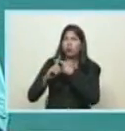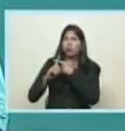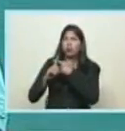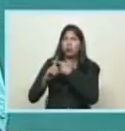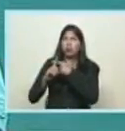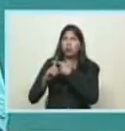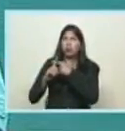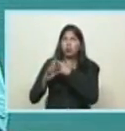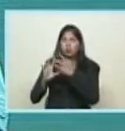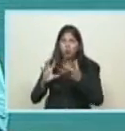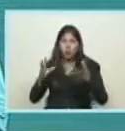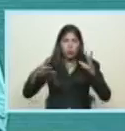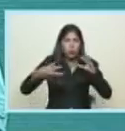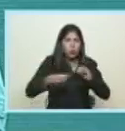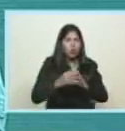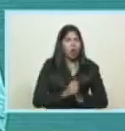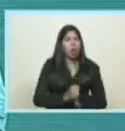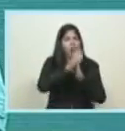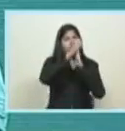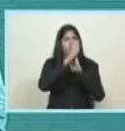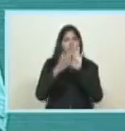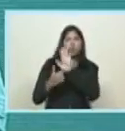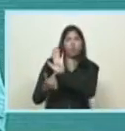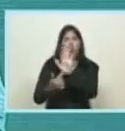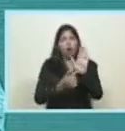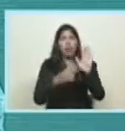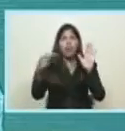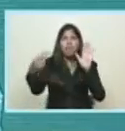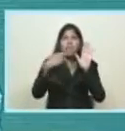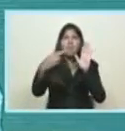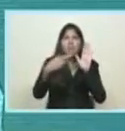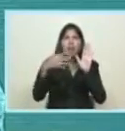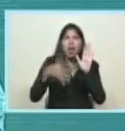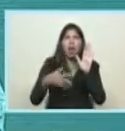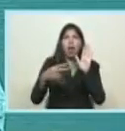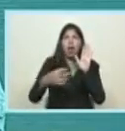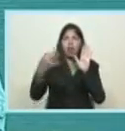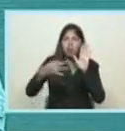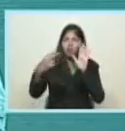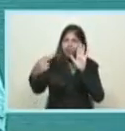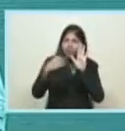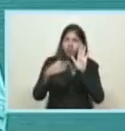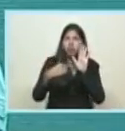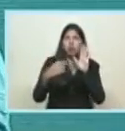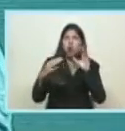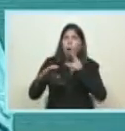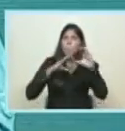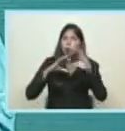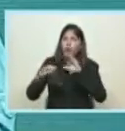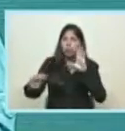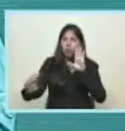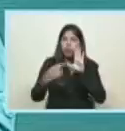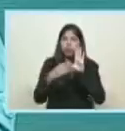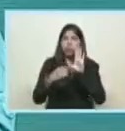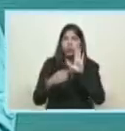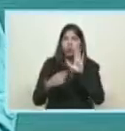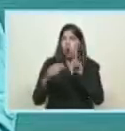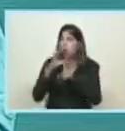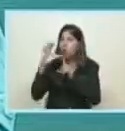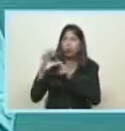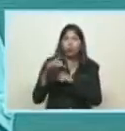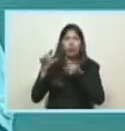en la Venezuela dominante, en la Venezuela que se vea, en la Venezuela comunicacional, en la cultura